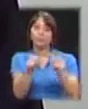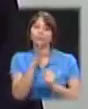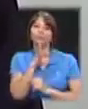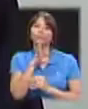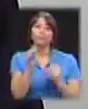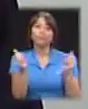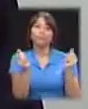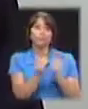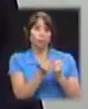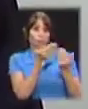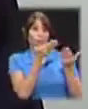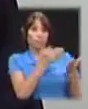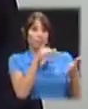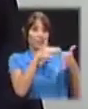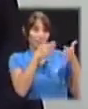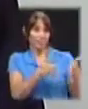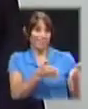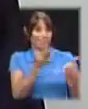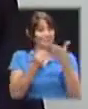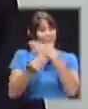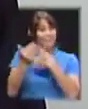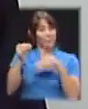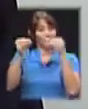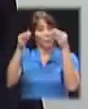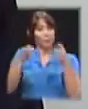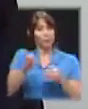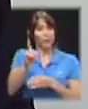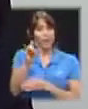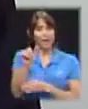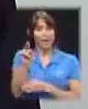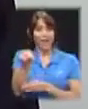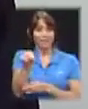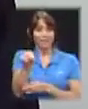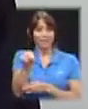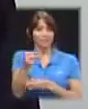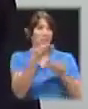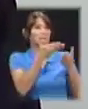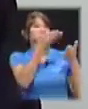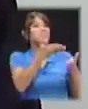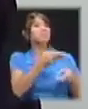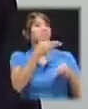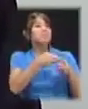conversando con el discípulo del profesor Klein, mi profesor Fernando Naranjo.